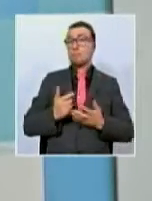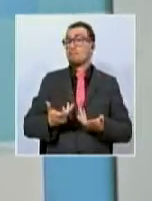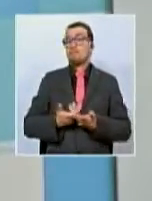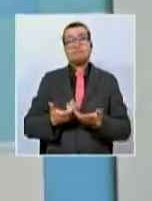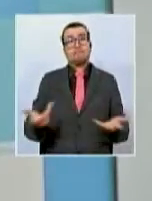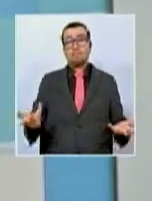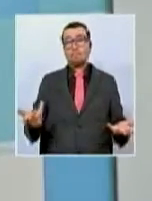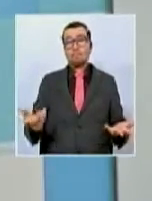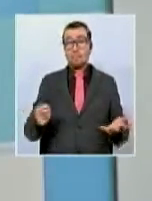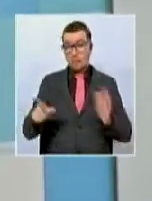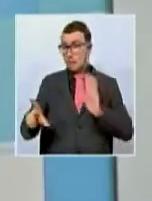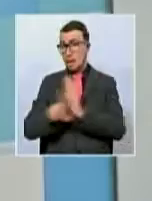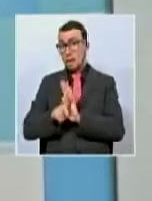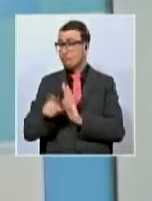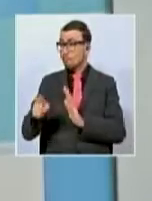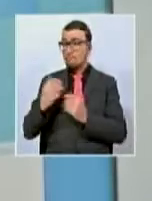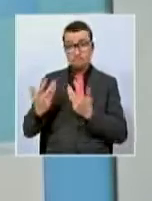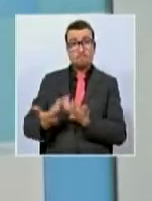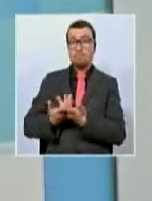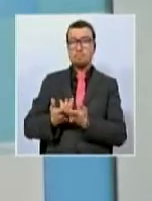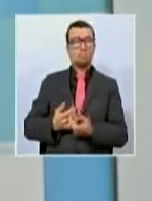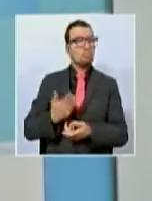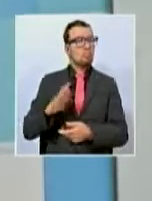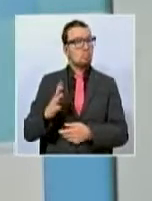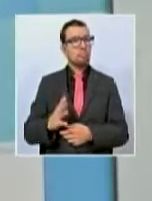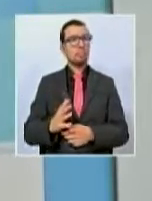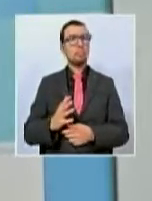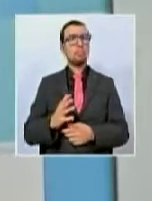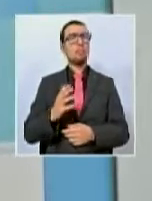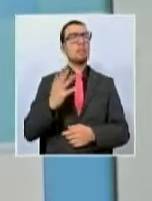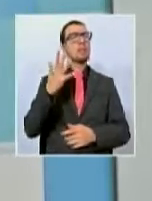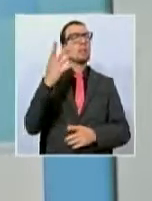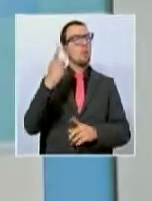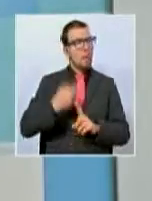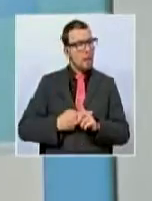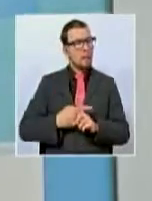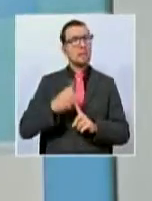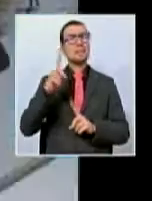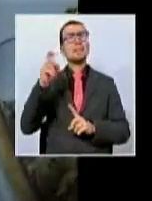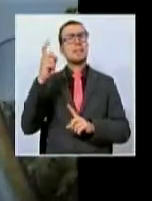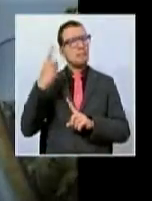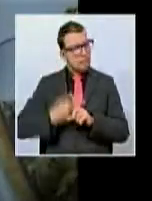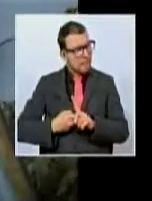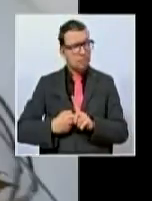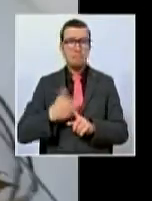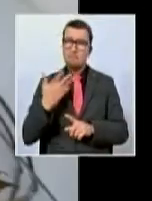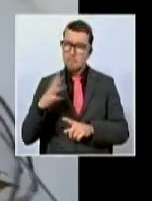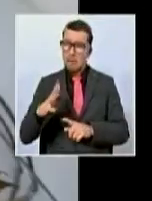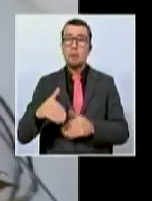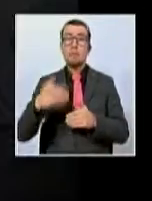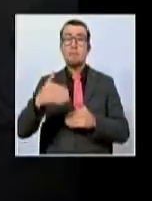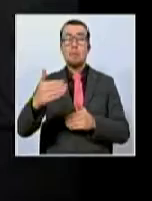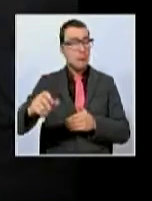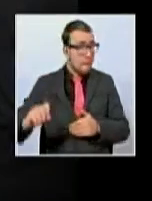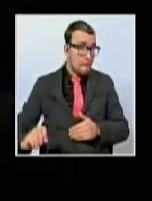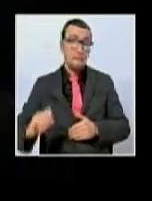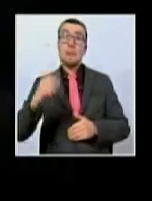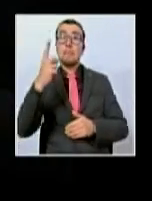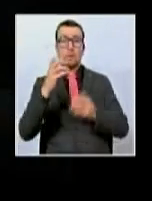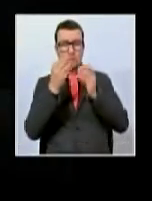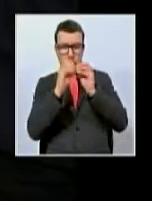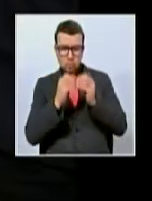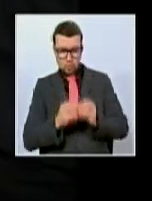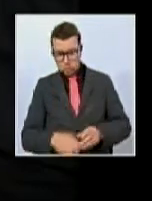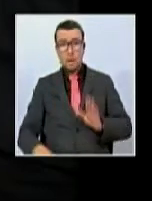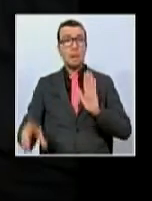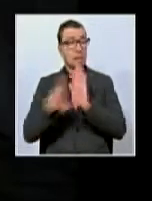en la salud. Hay que esperar, yo creo que más o menos unos 5 a 6 meses para que salga el primer producto con registro sanitario en Colombia de marihuana.